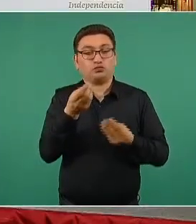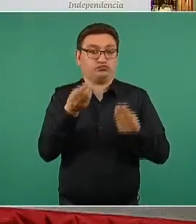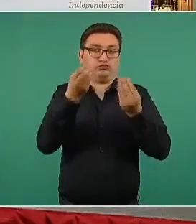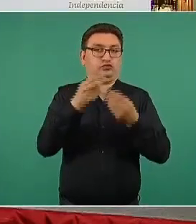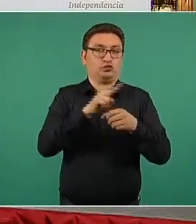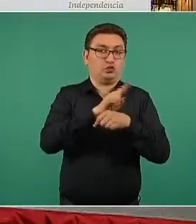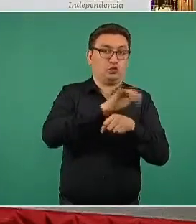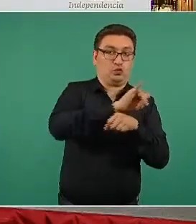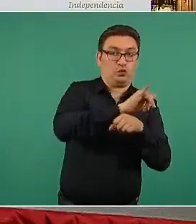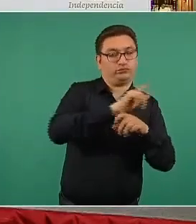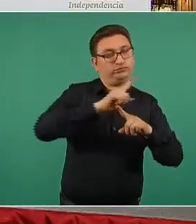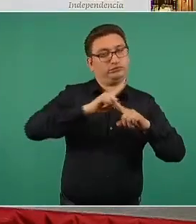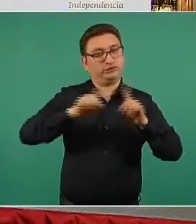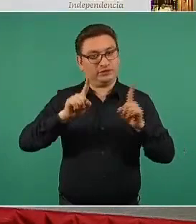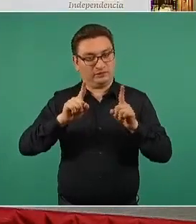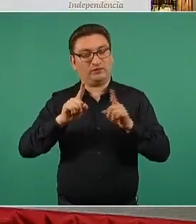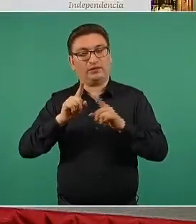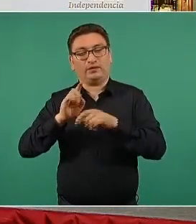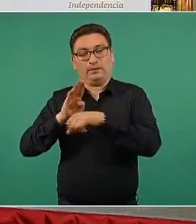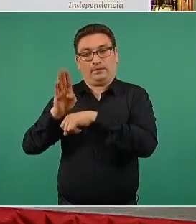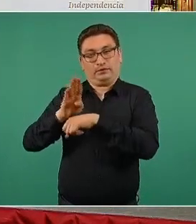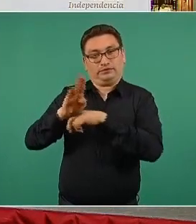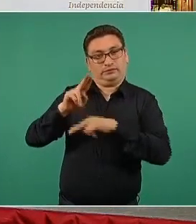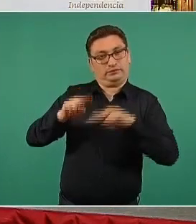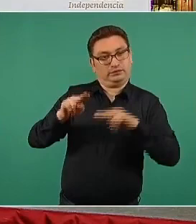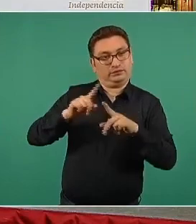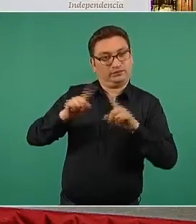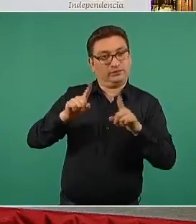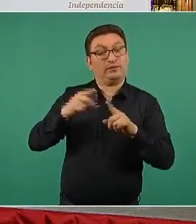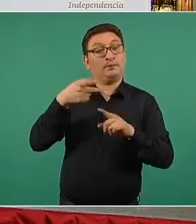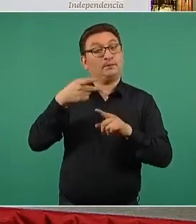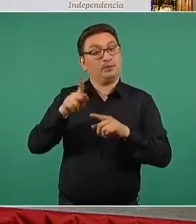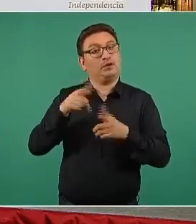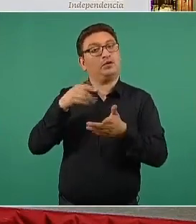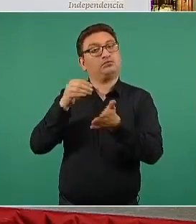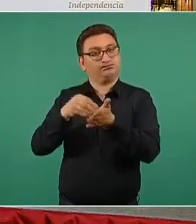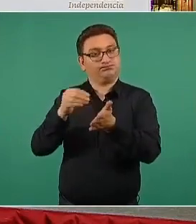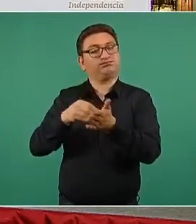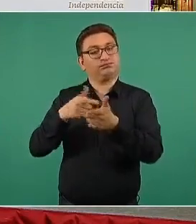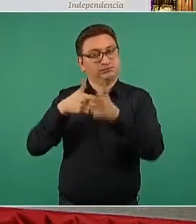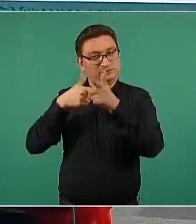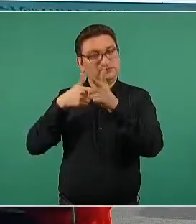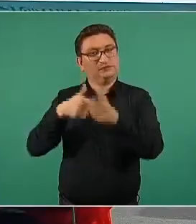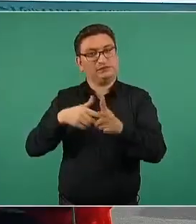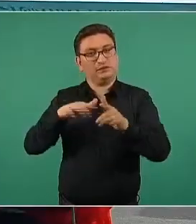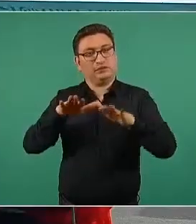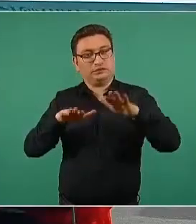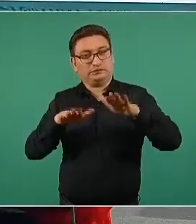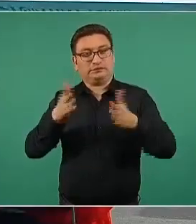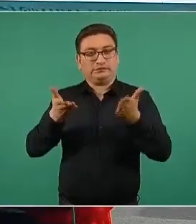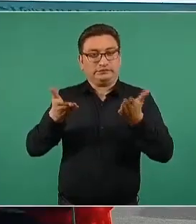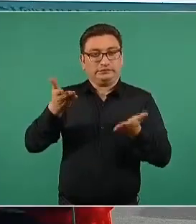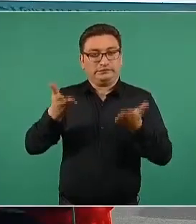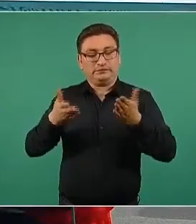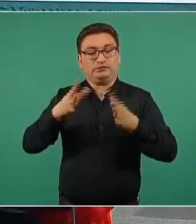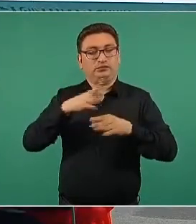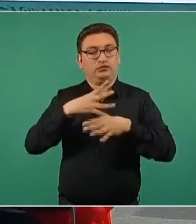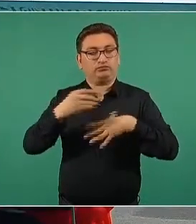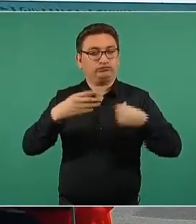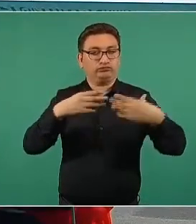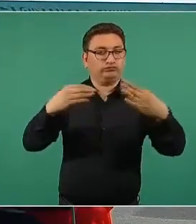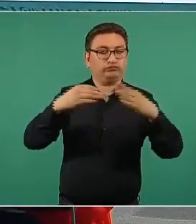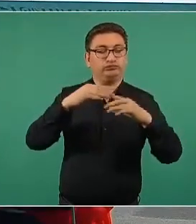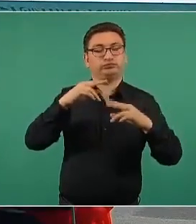porque es diferente también la escala que se maneja, pero permanece también con una cierta estabilidad para la transmisión en